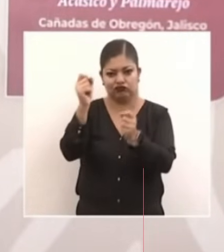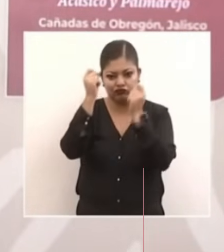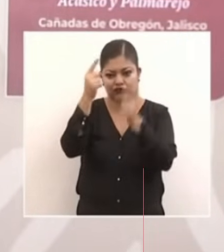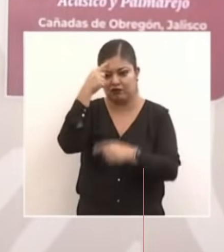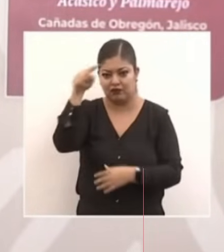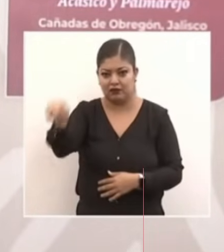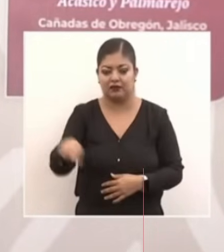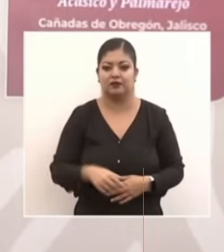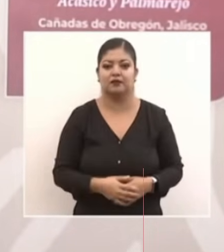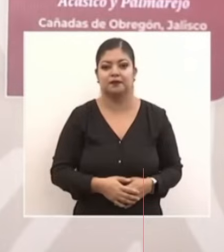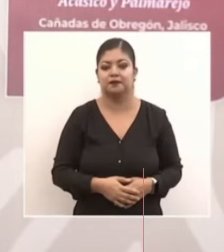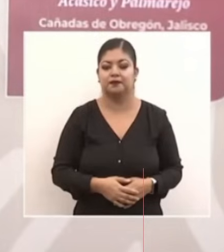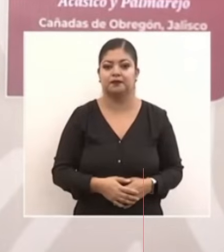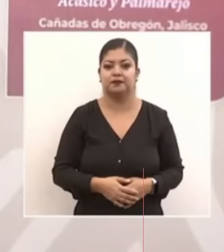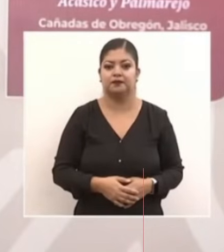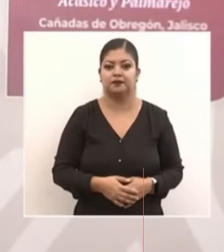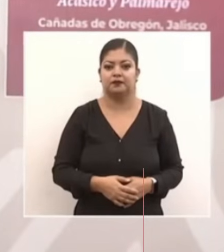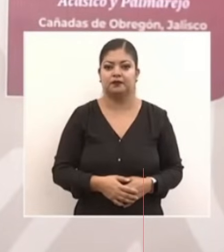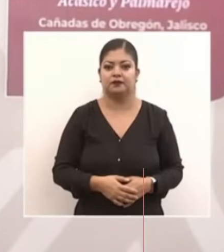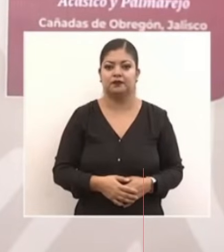ella.